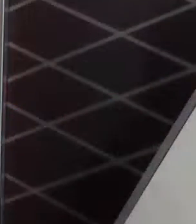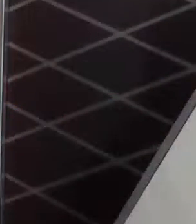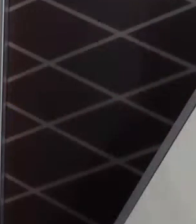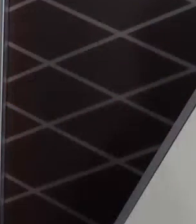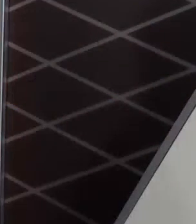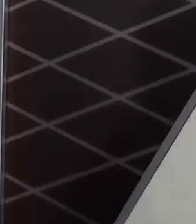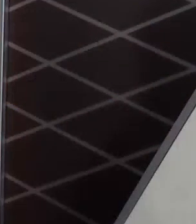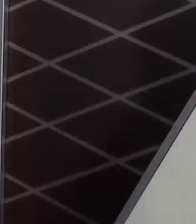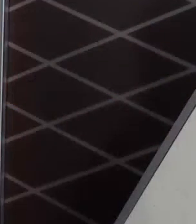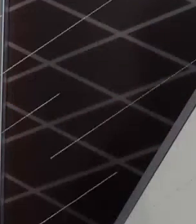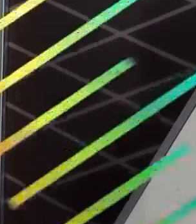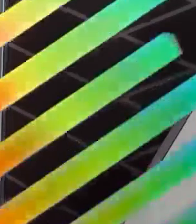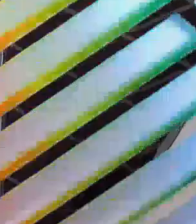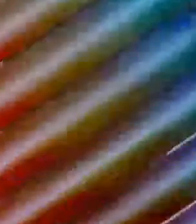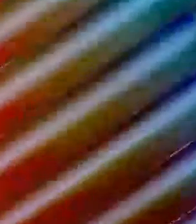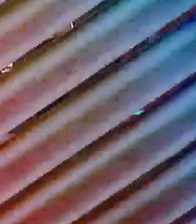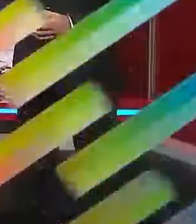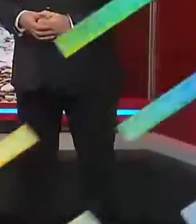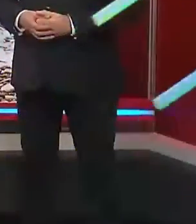Primavera.